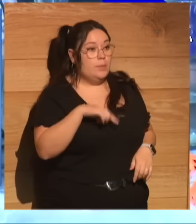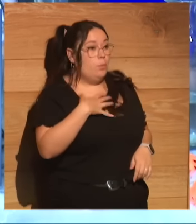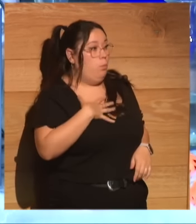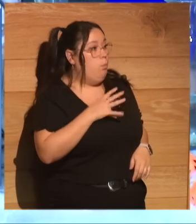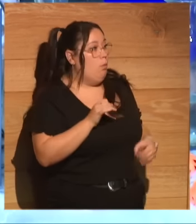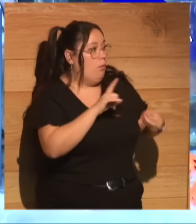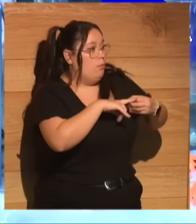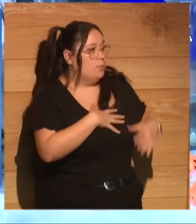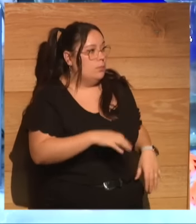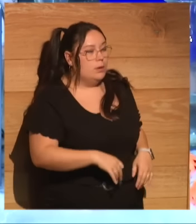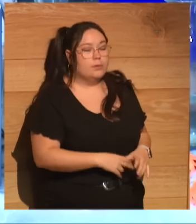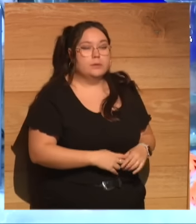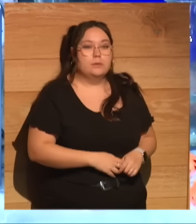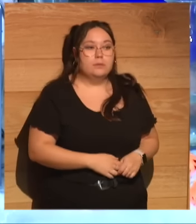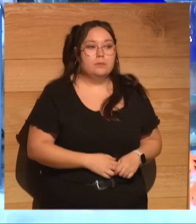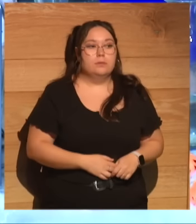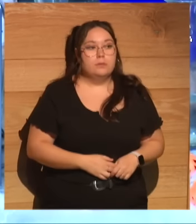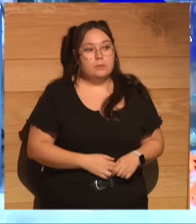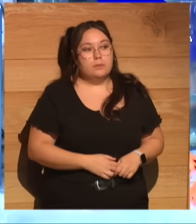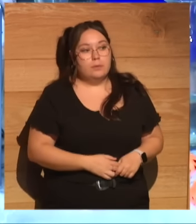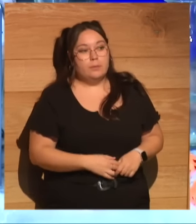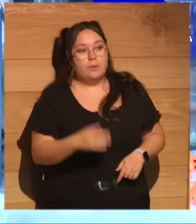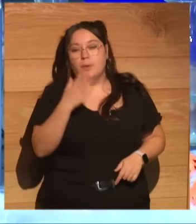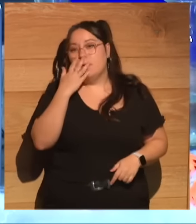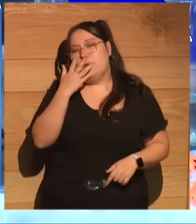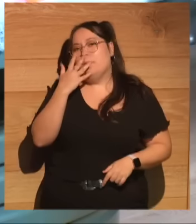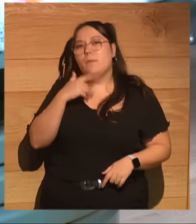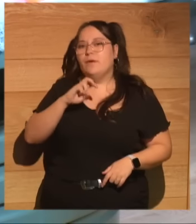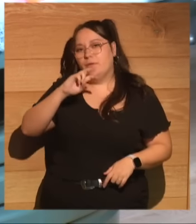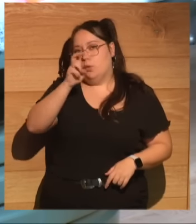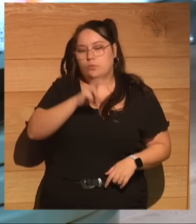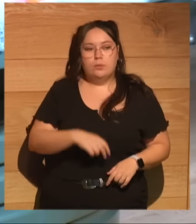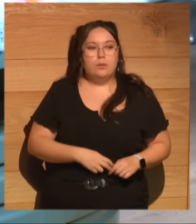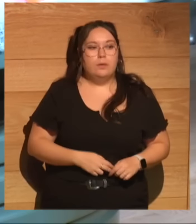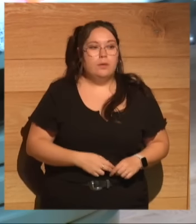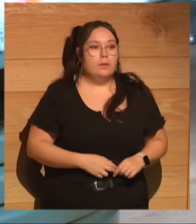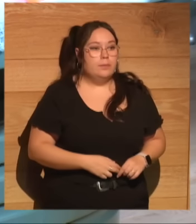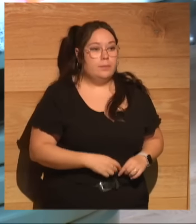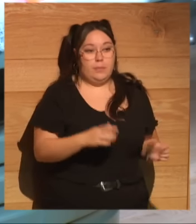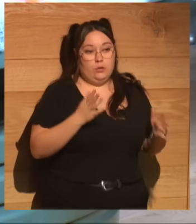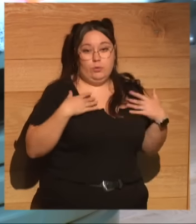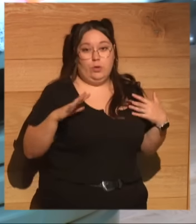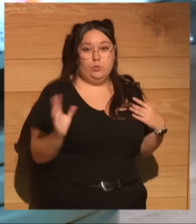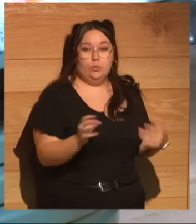Ah, es verdad. ¿Quieres que le llegue? Soy amigo de Jeff Bridges. No, pero prefiero Harrison Ford. Para sorpresa de todo el mundo en esta mesa...